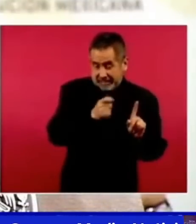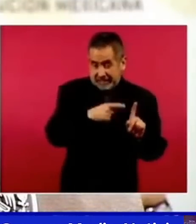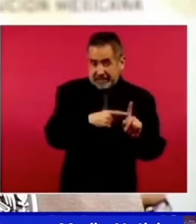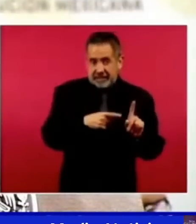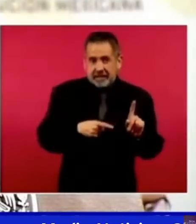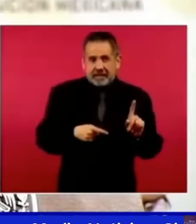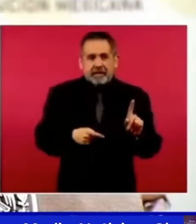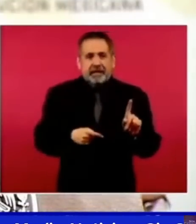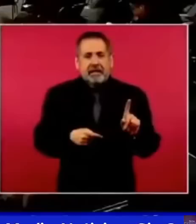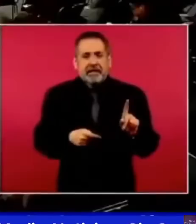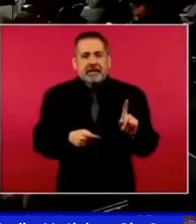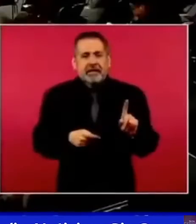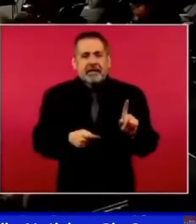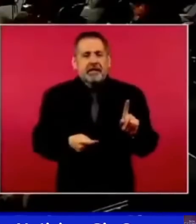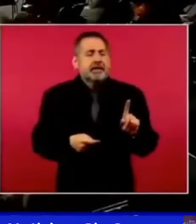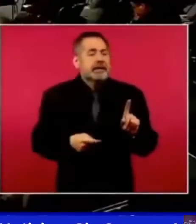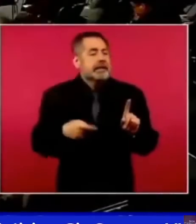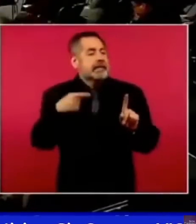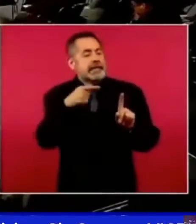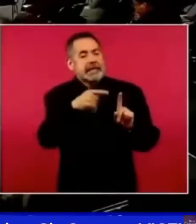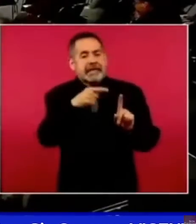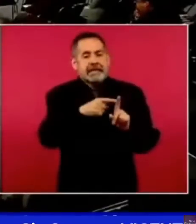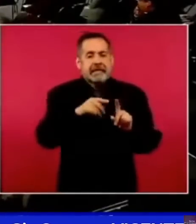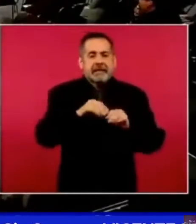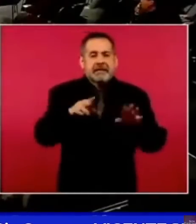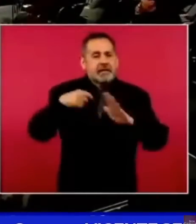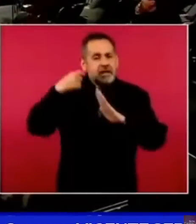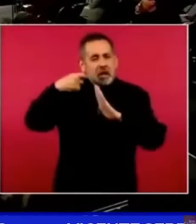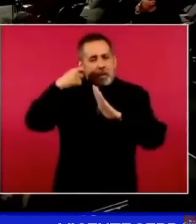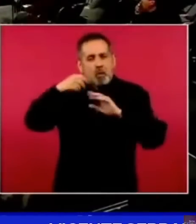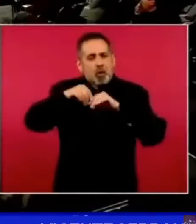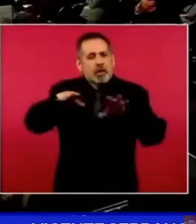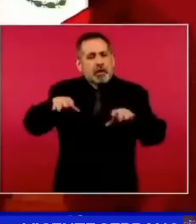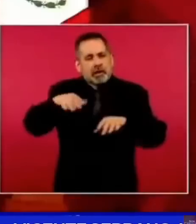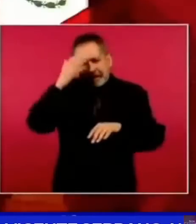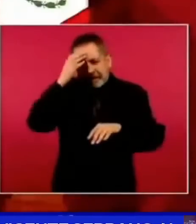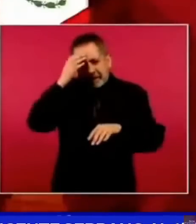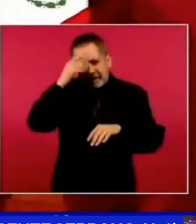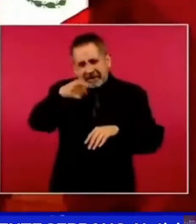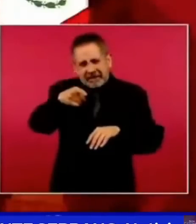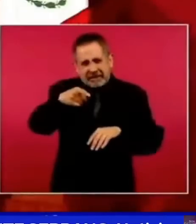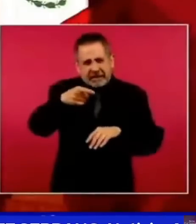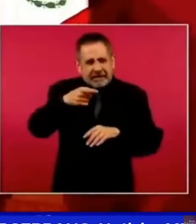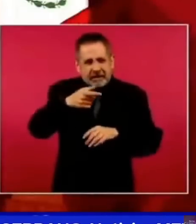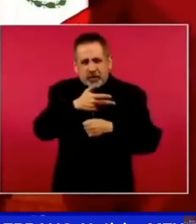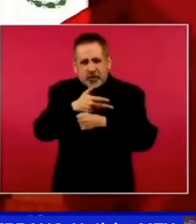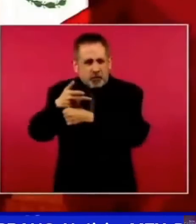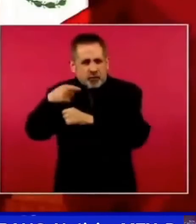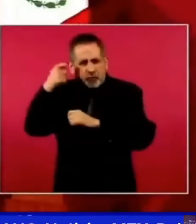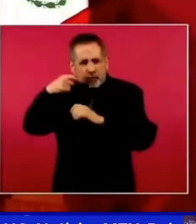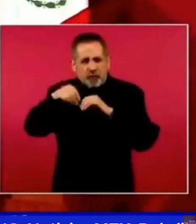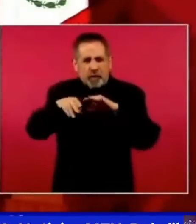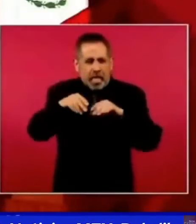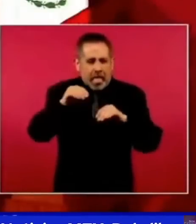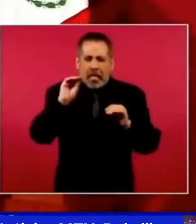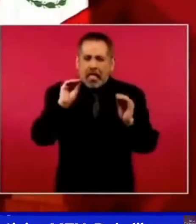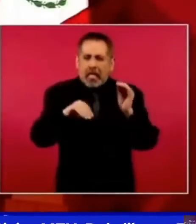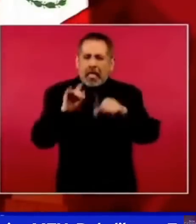que aparece en el reportaje ese que hicieron, que fue un